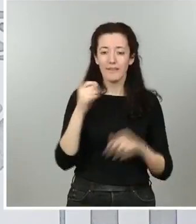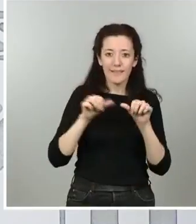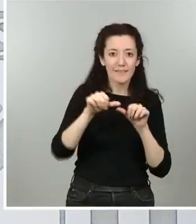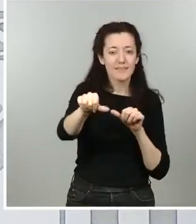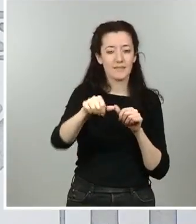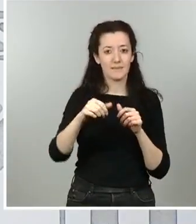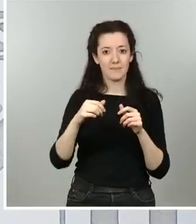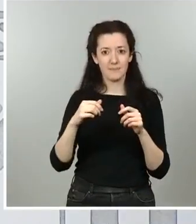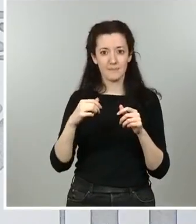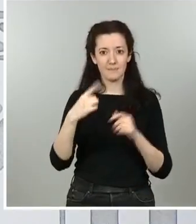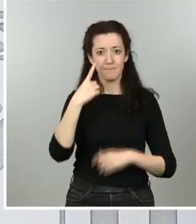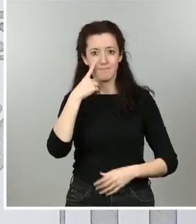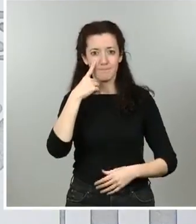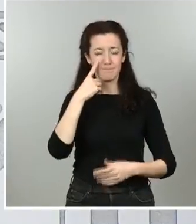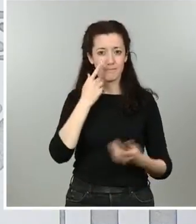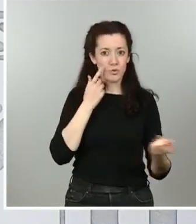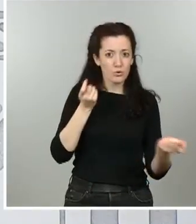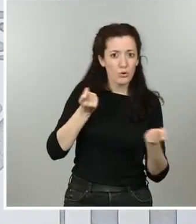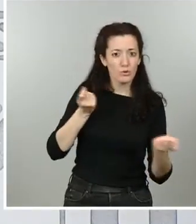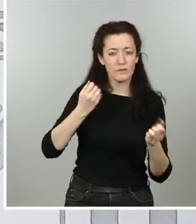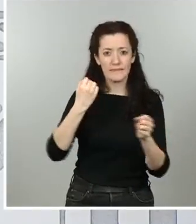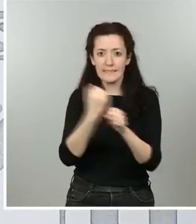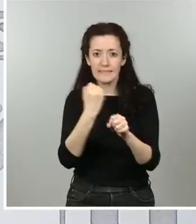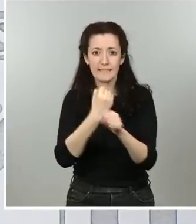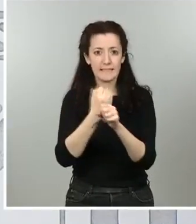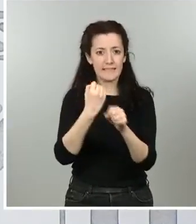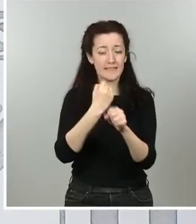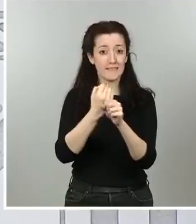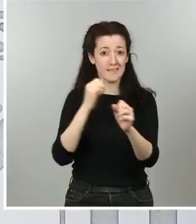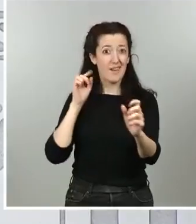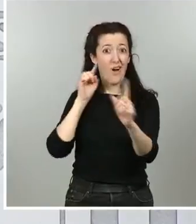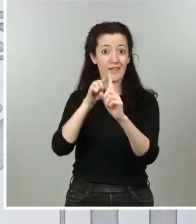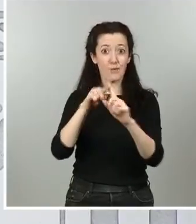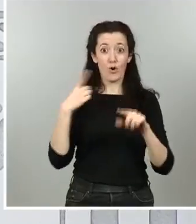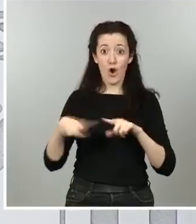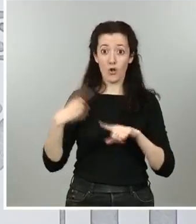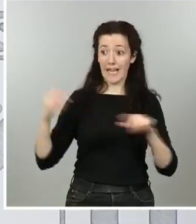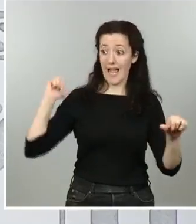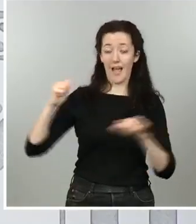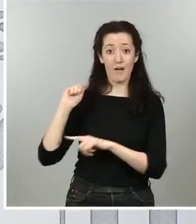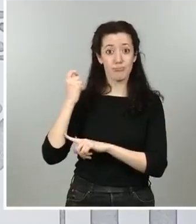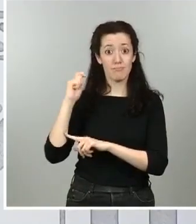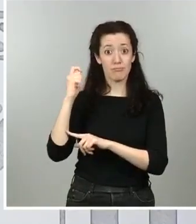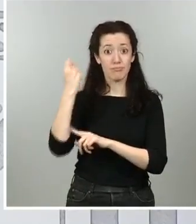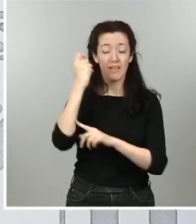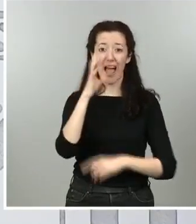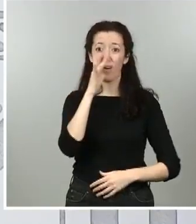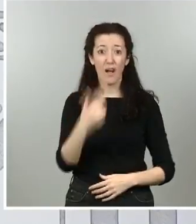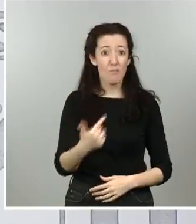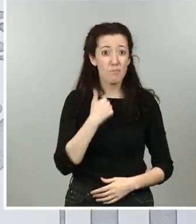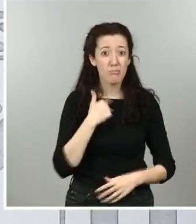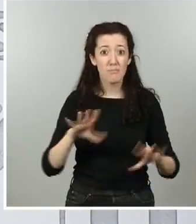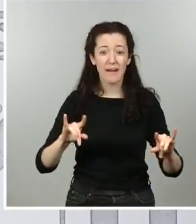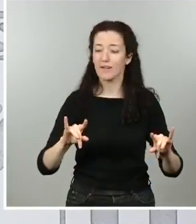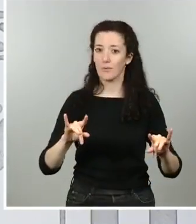seguir persiguiendo ese fin para evitar perder el terreno que hemos ganado hasta la fecha. Y precisamente este es uno de los